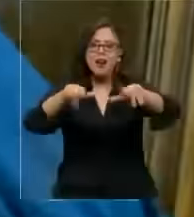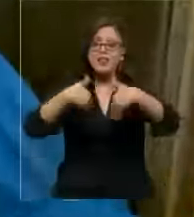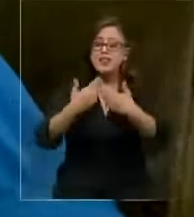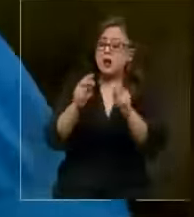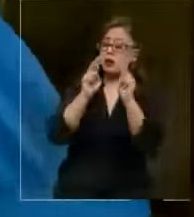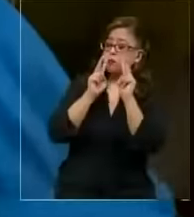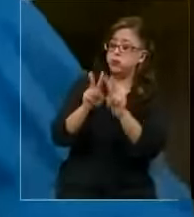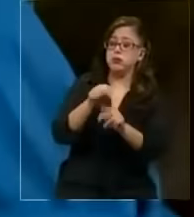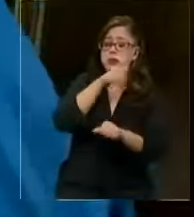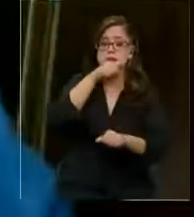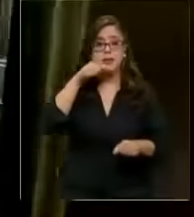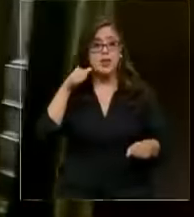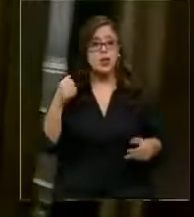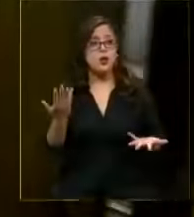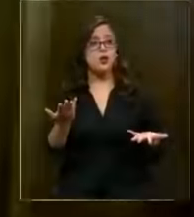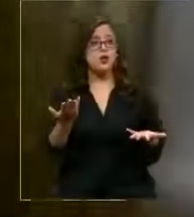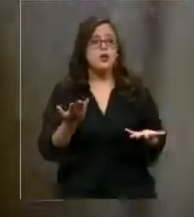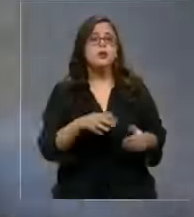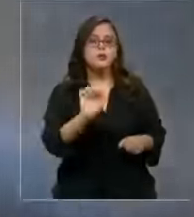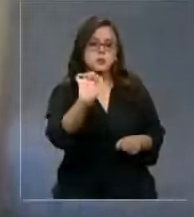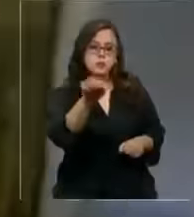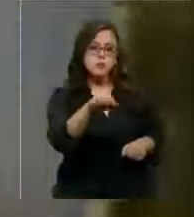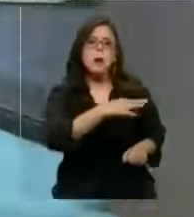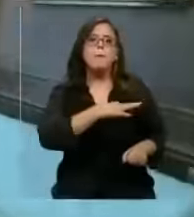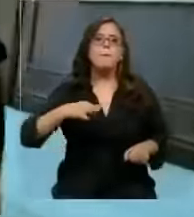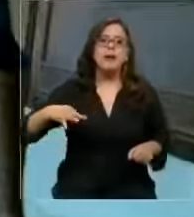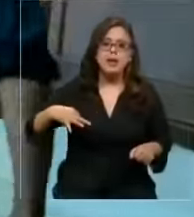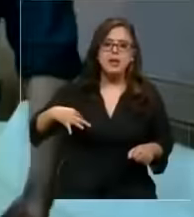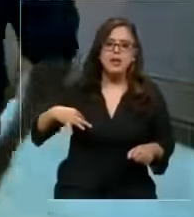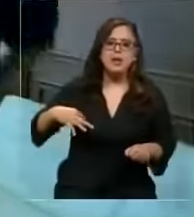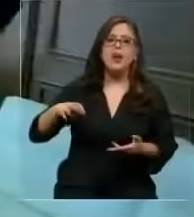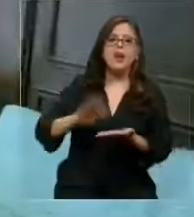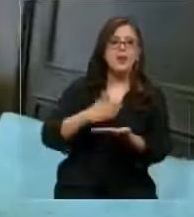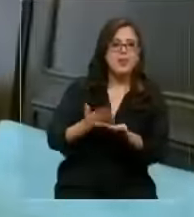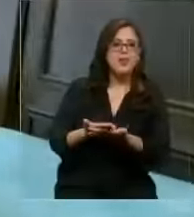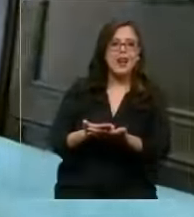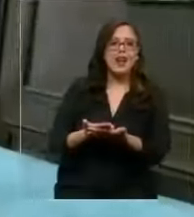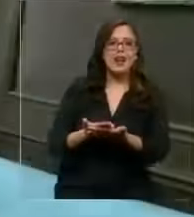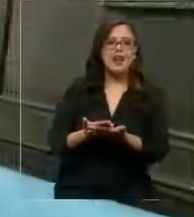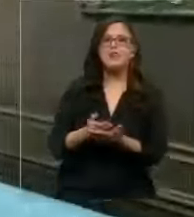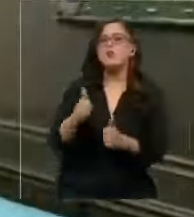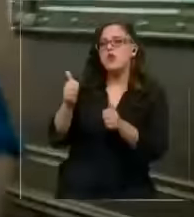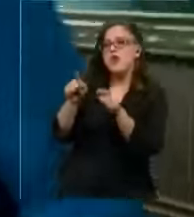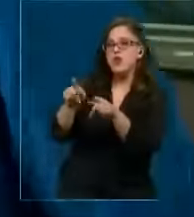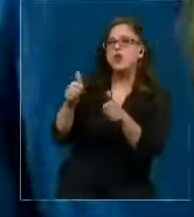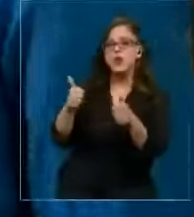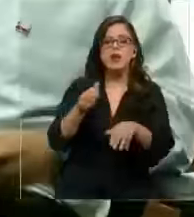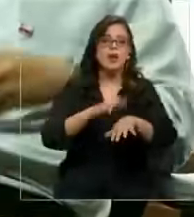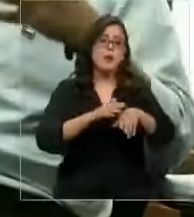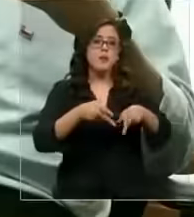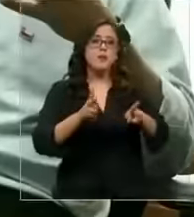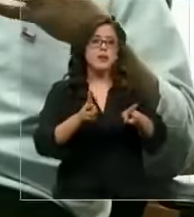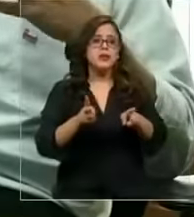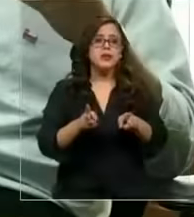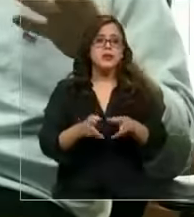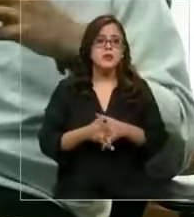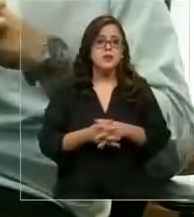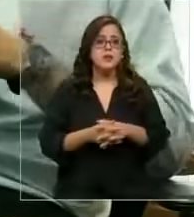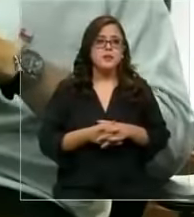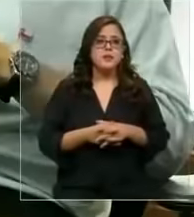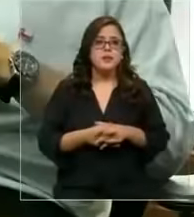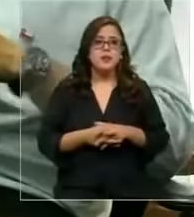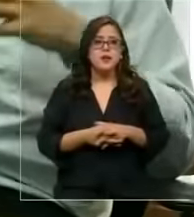del sol? Ministro, permiso. Hola, ¿qué tal? ¿Cómo estáis? ¿Cómo estás? ¿Qué tal? Permiso, un gusto. Sí, estamos como frente a